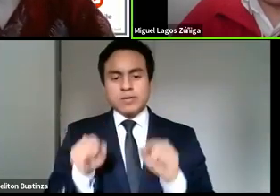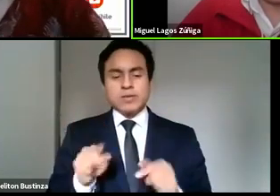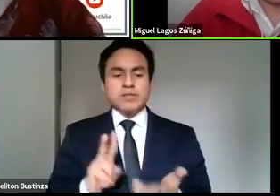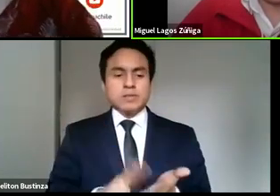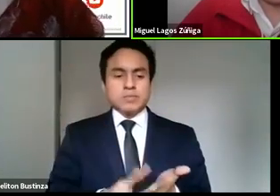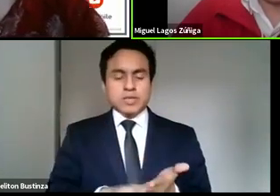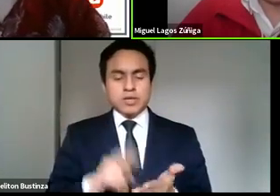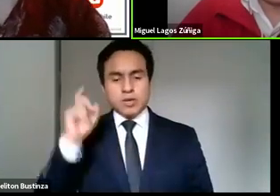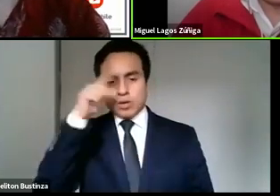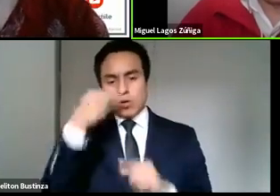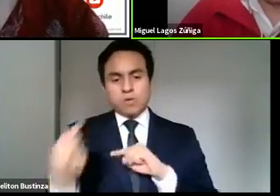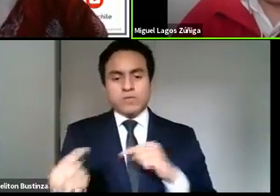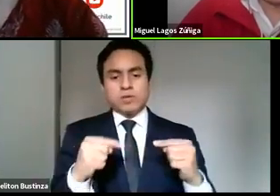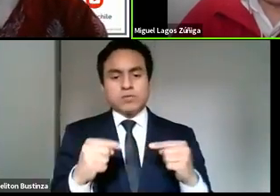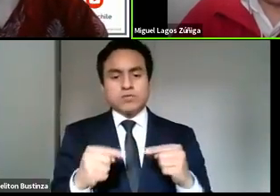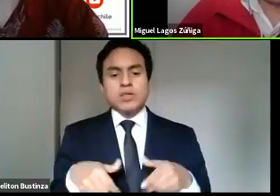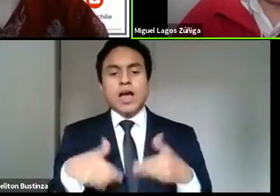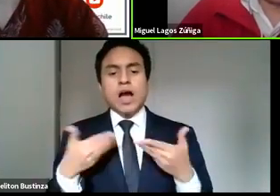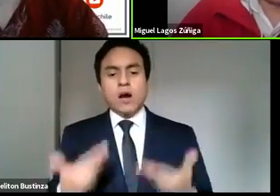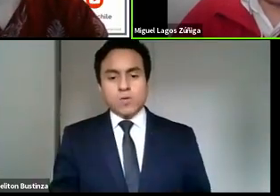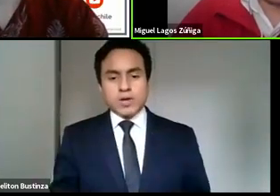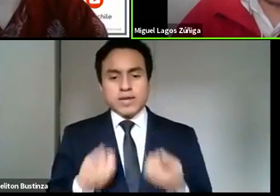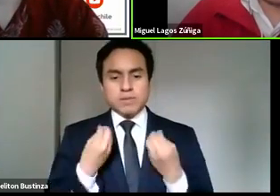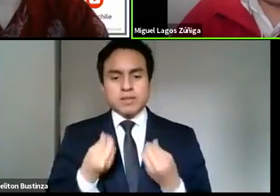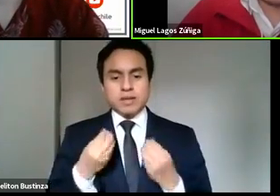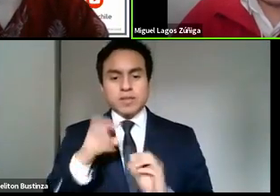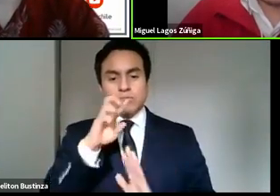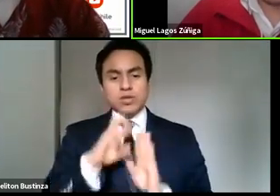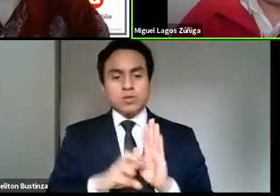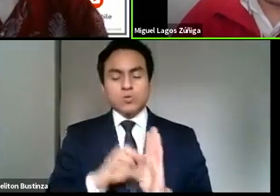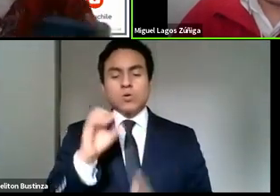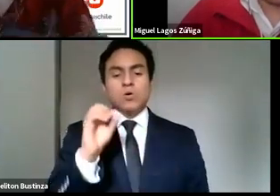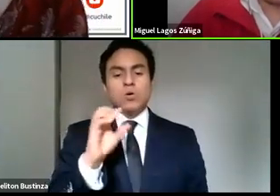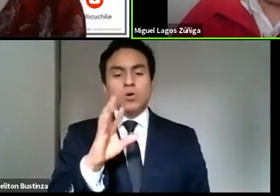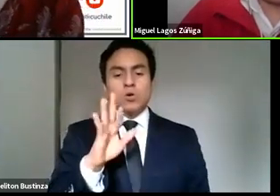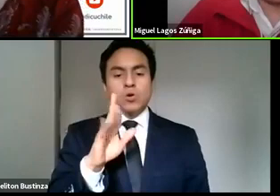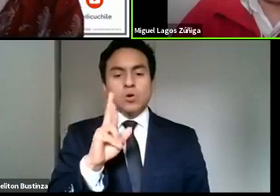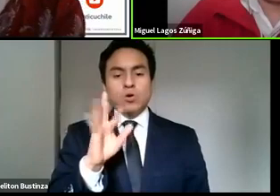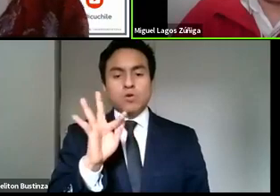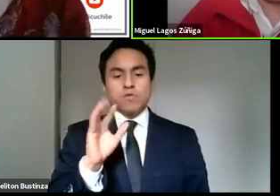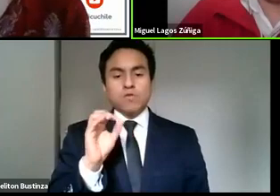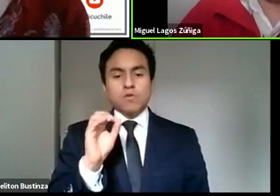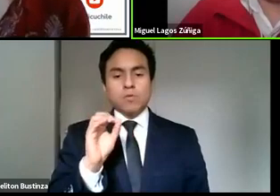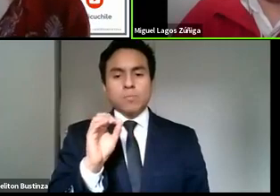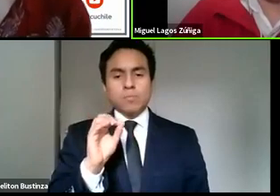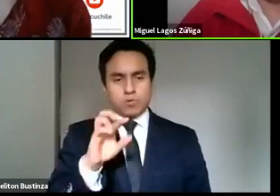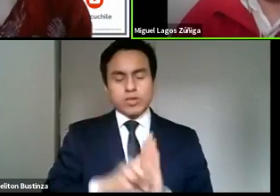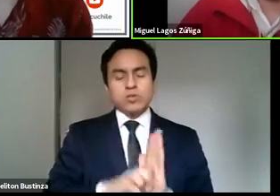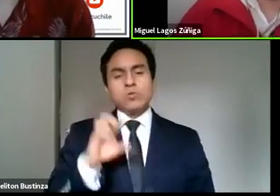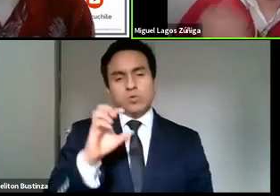a traer conflicto. Ahora, lo que pasaba en el proyecto Corfo en particular es que